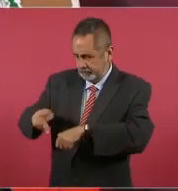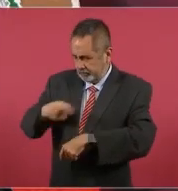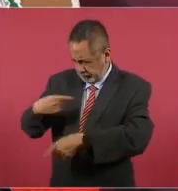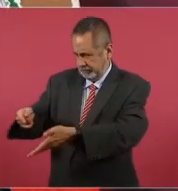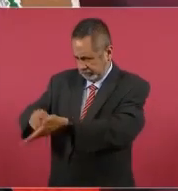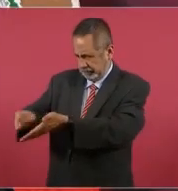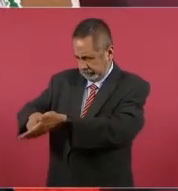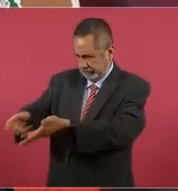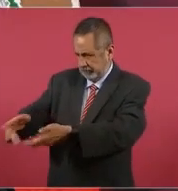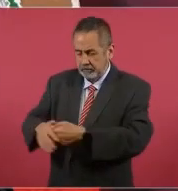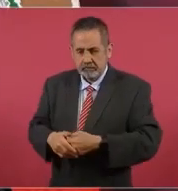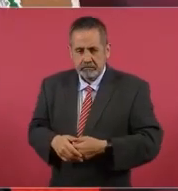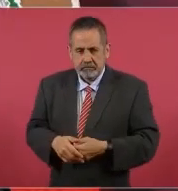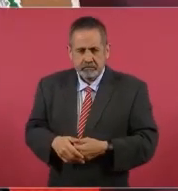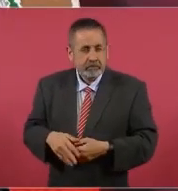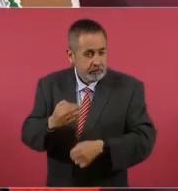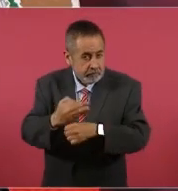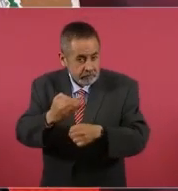ahora